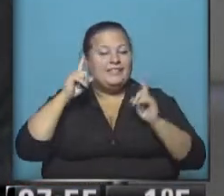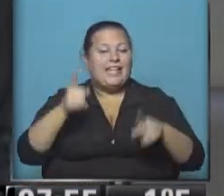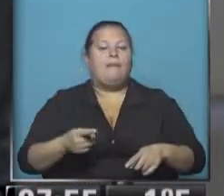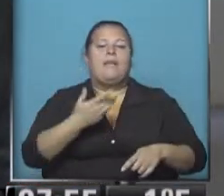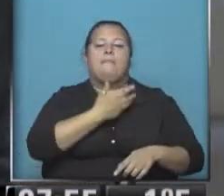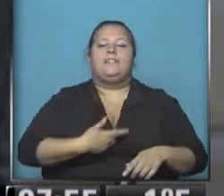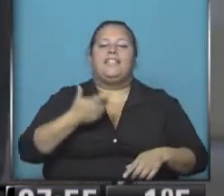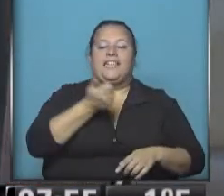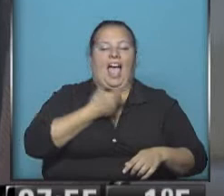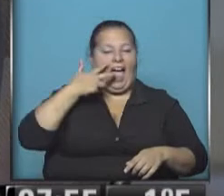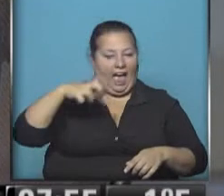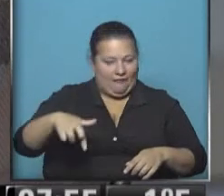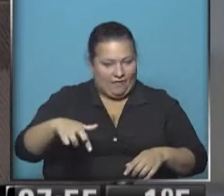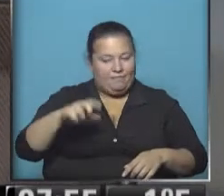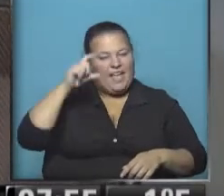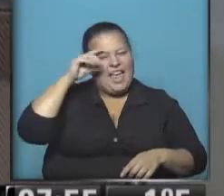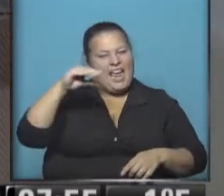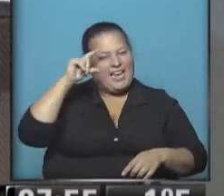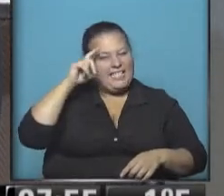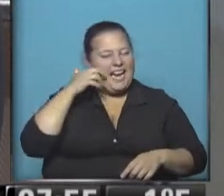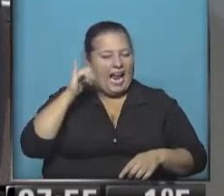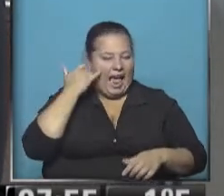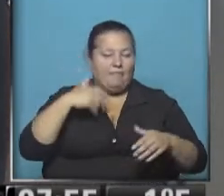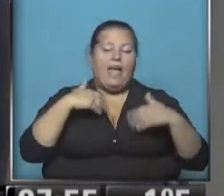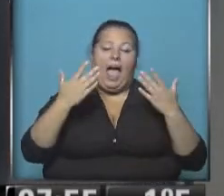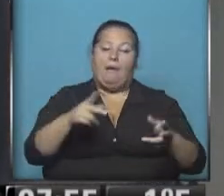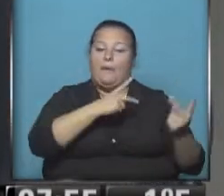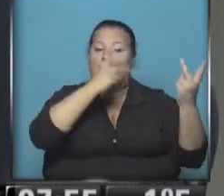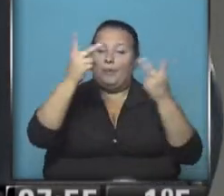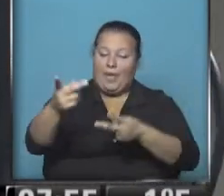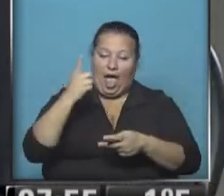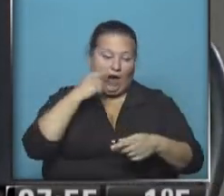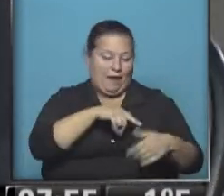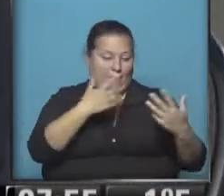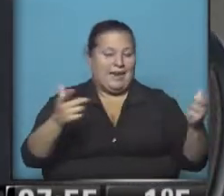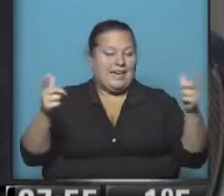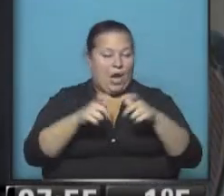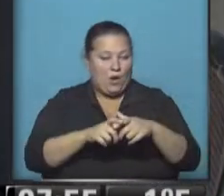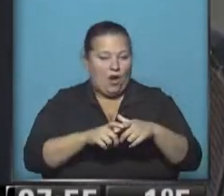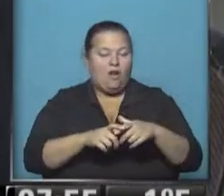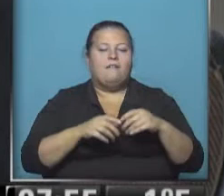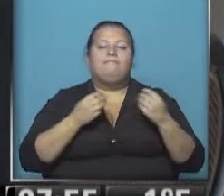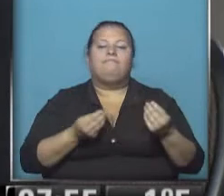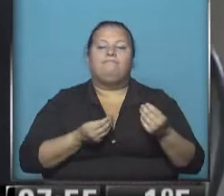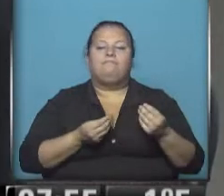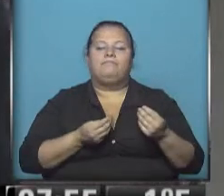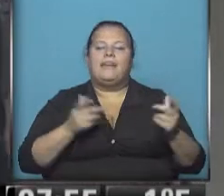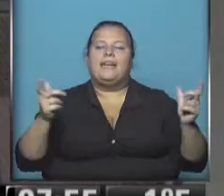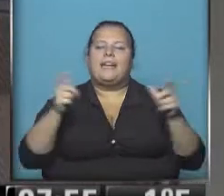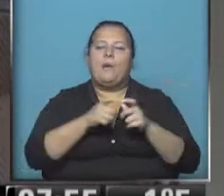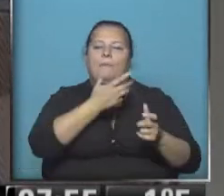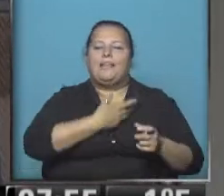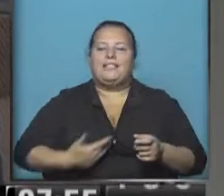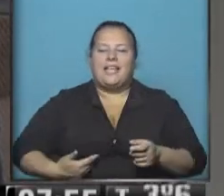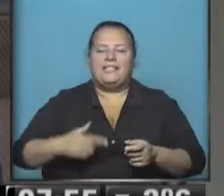de la AFIP, está Echegaray. Y aprovecho este viaje, estas reuniones, para mantener un encuentro con el presidente